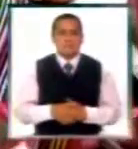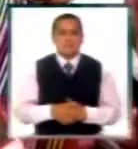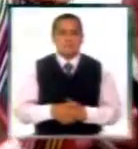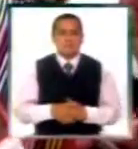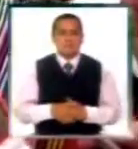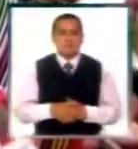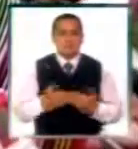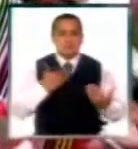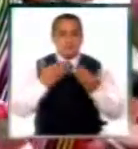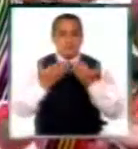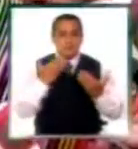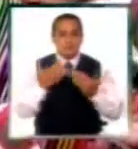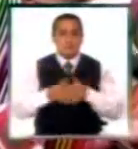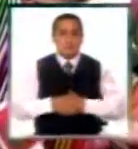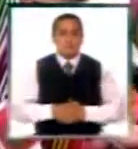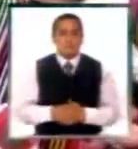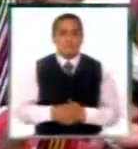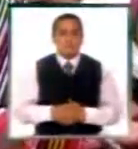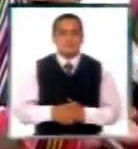nuestra tónica de